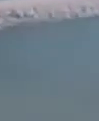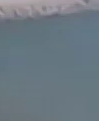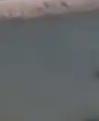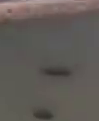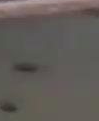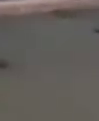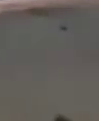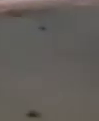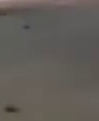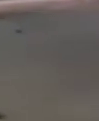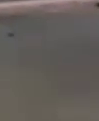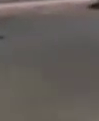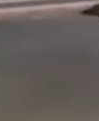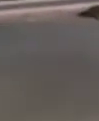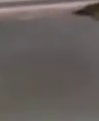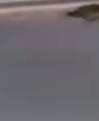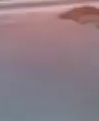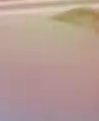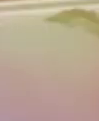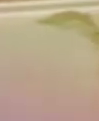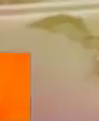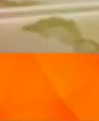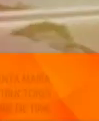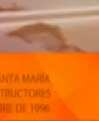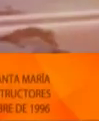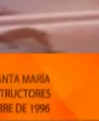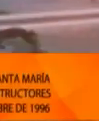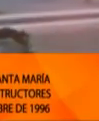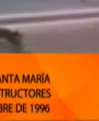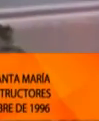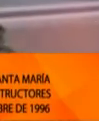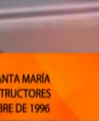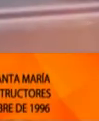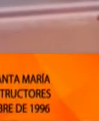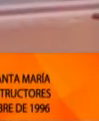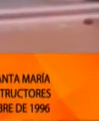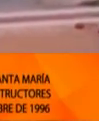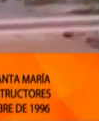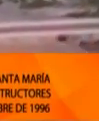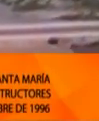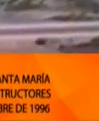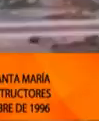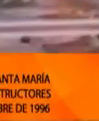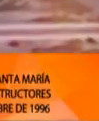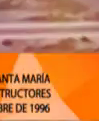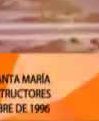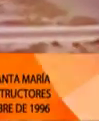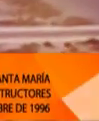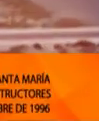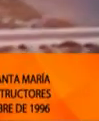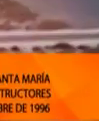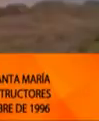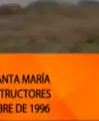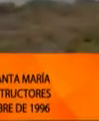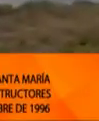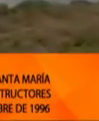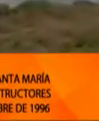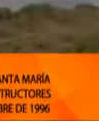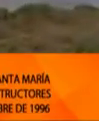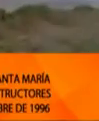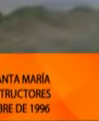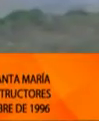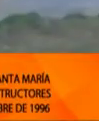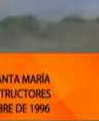Realmente nos sentíamos orgullosos de lo que estábamos viendo, orgullosos de que nuestro país pudiera hacer una cosa como